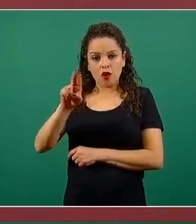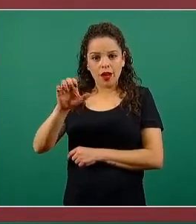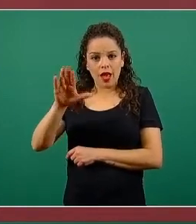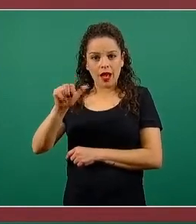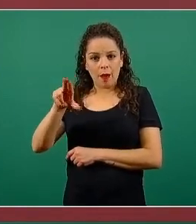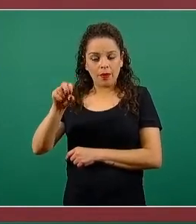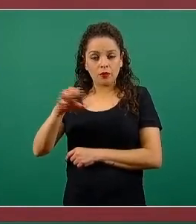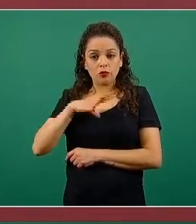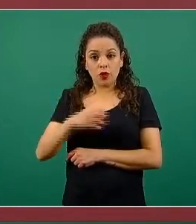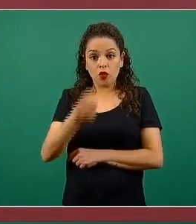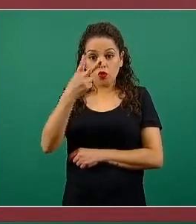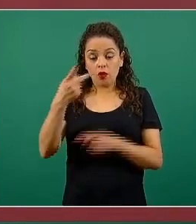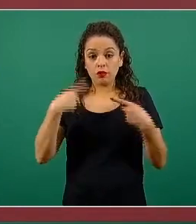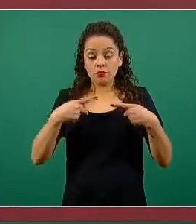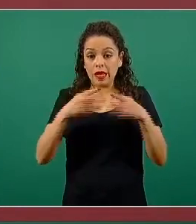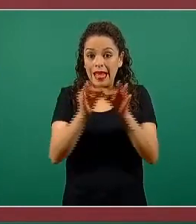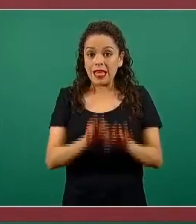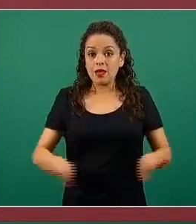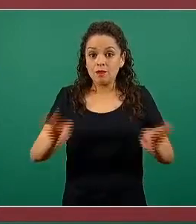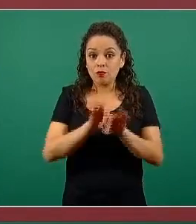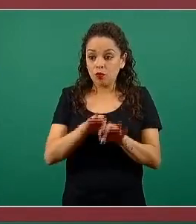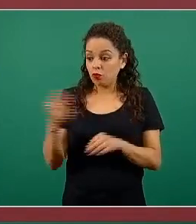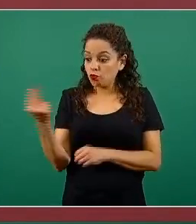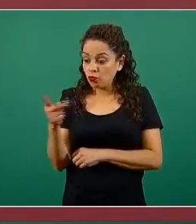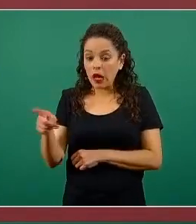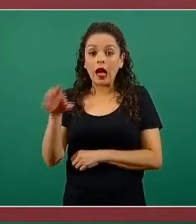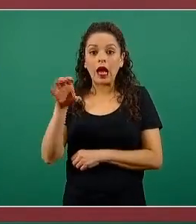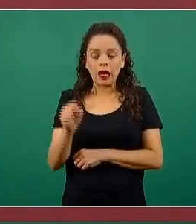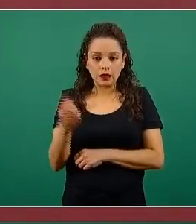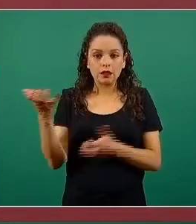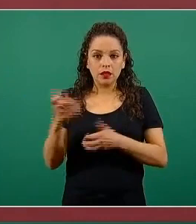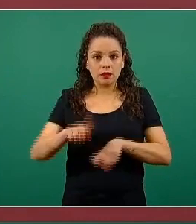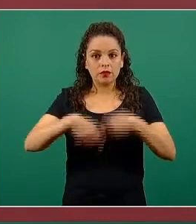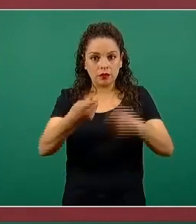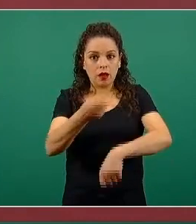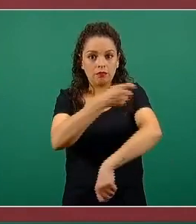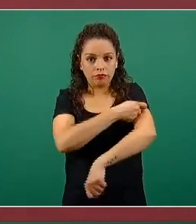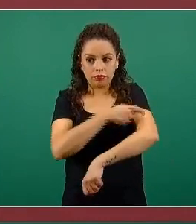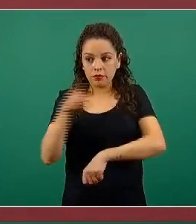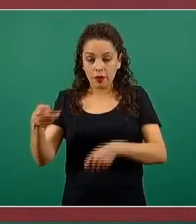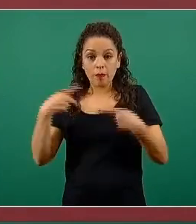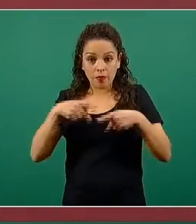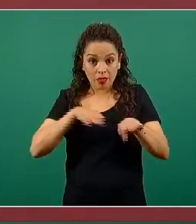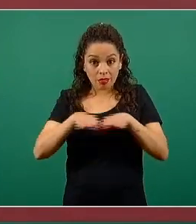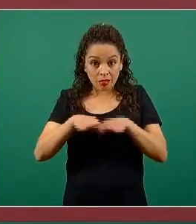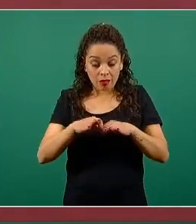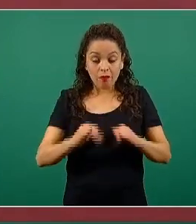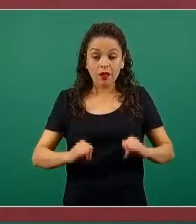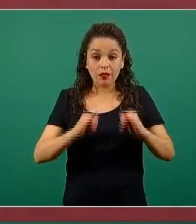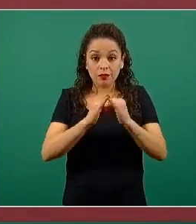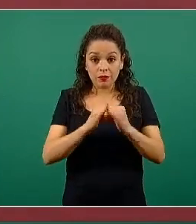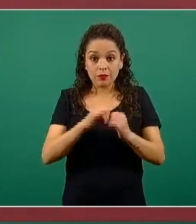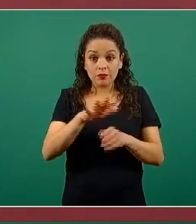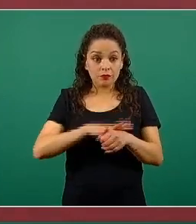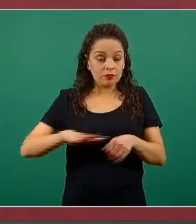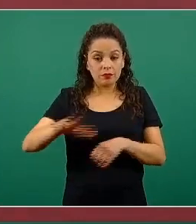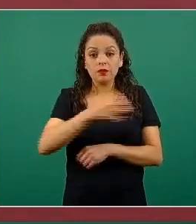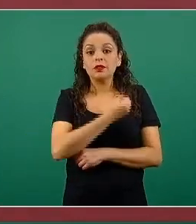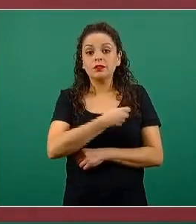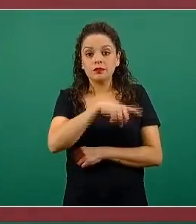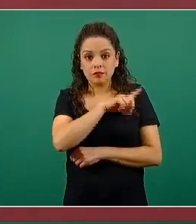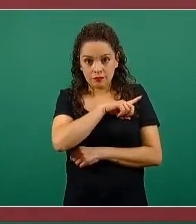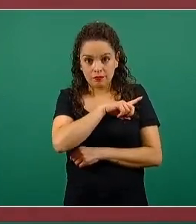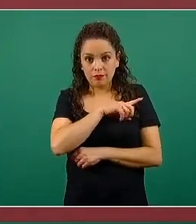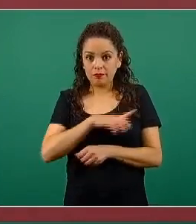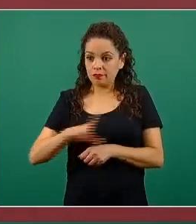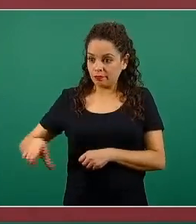son quienes vacunan. Quienes vacunan son personal de salud de las instituciones públicas y están desde hace muchos años